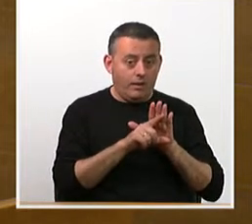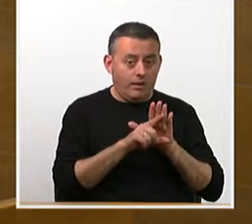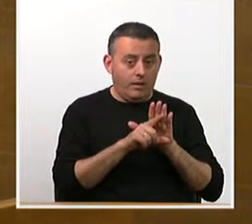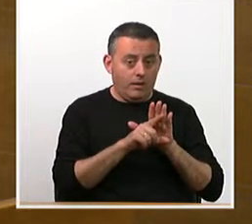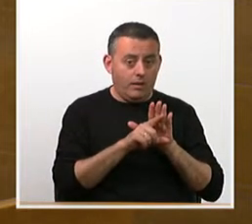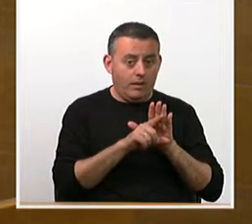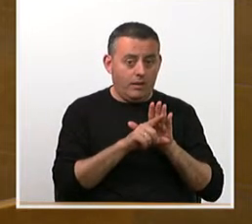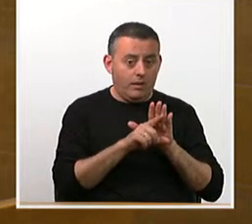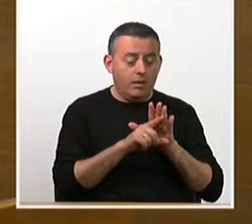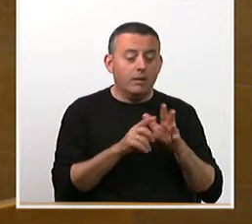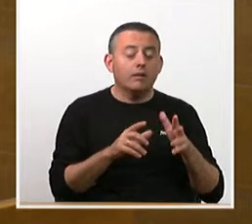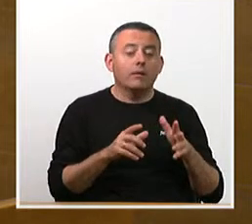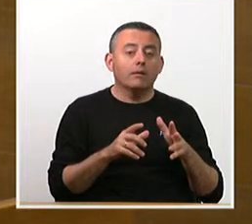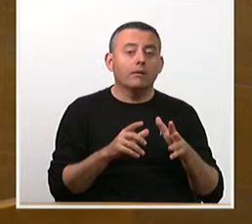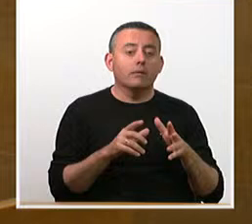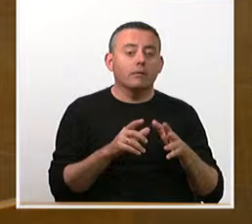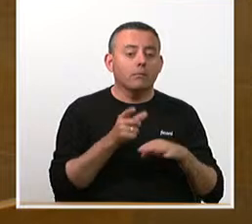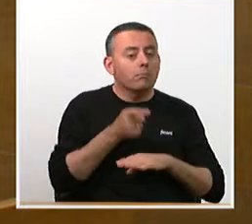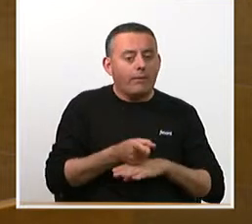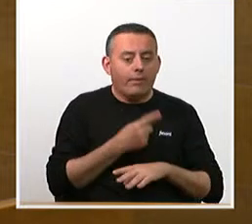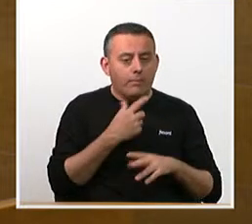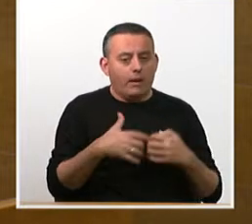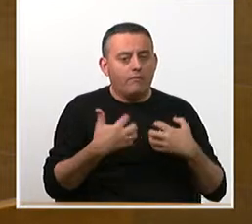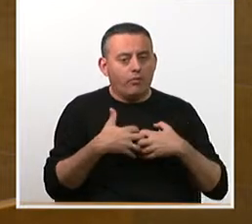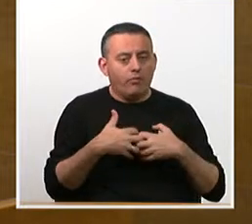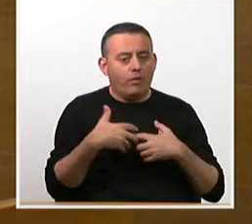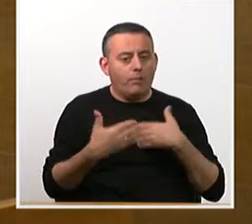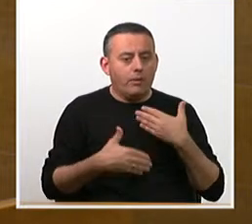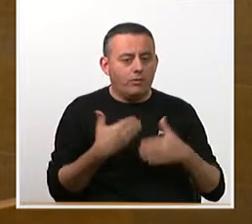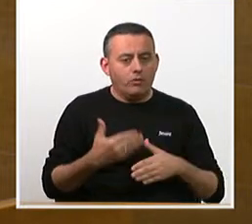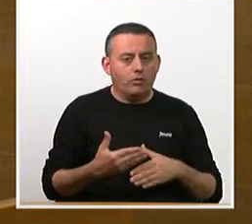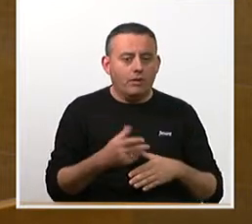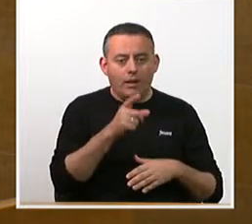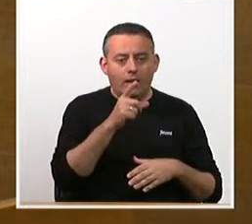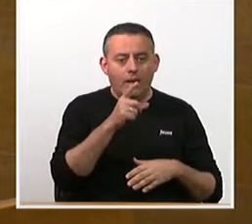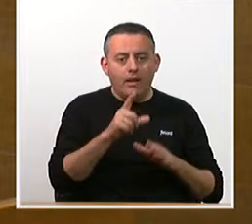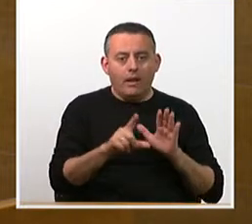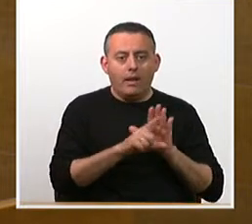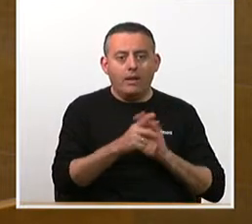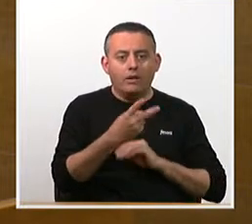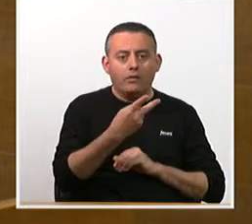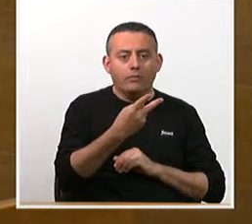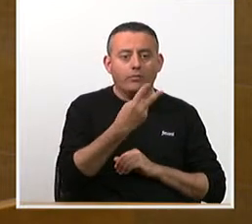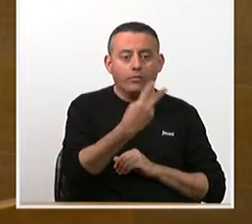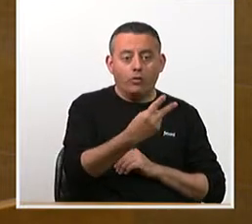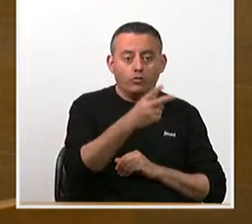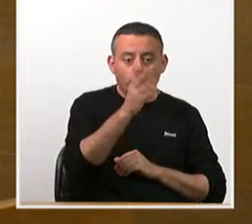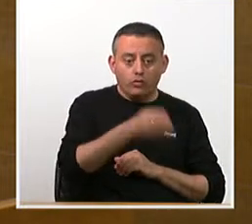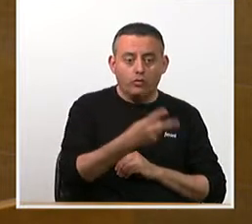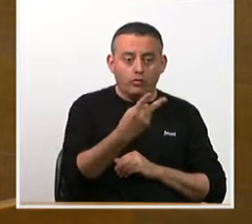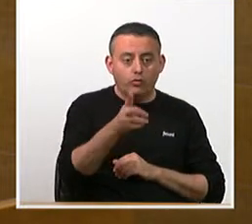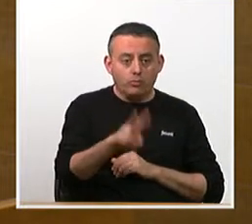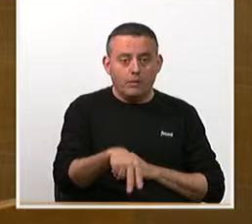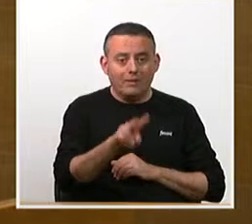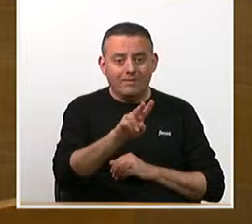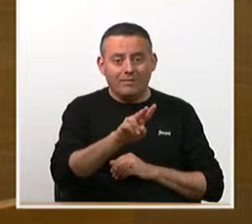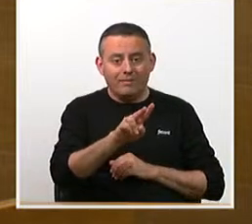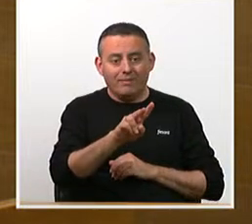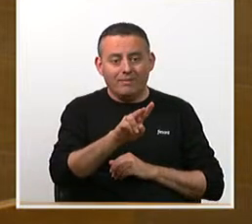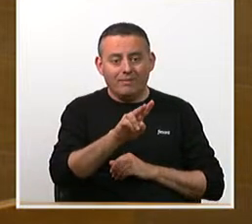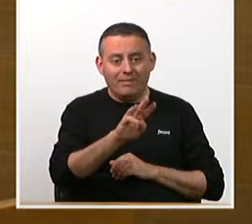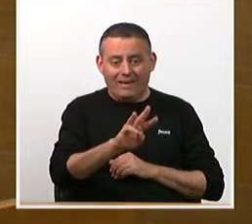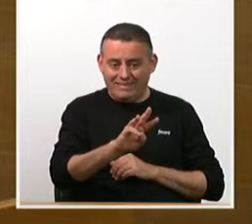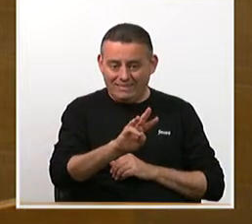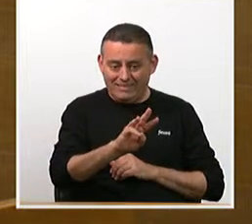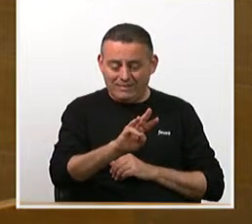el funcionamiento del 2003 la ley 23 de consejos sociales de las universidades